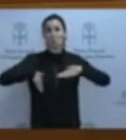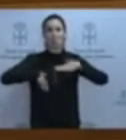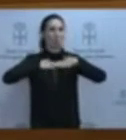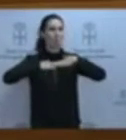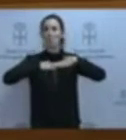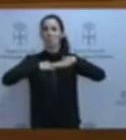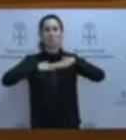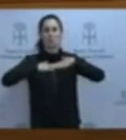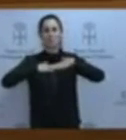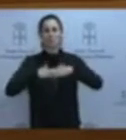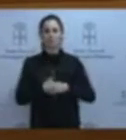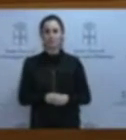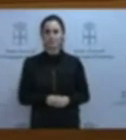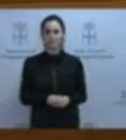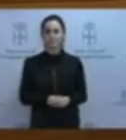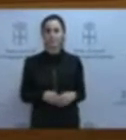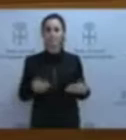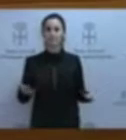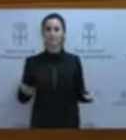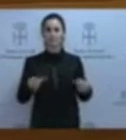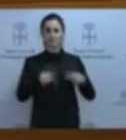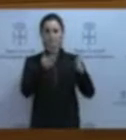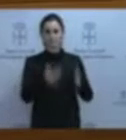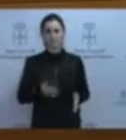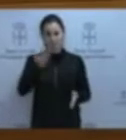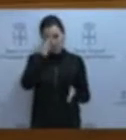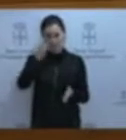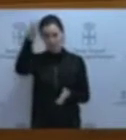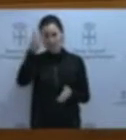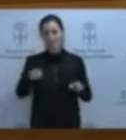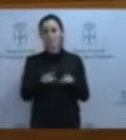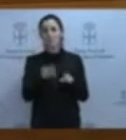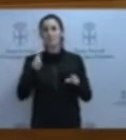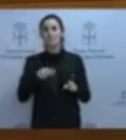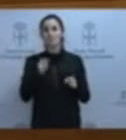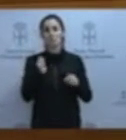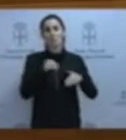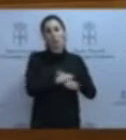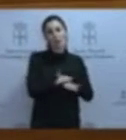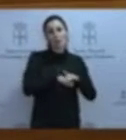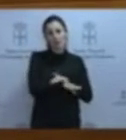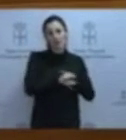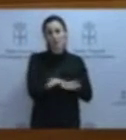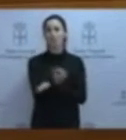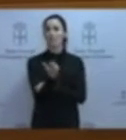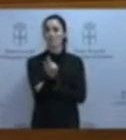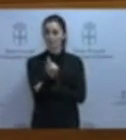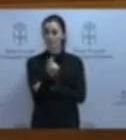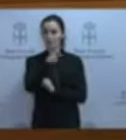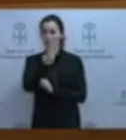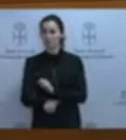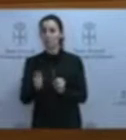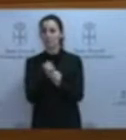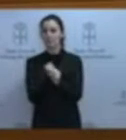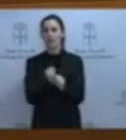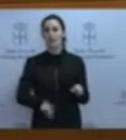máximos. Y ustedes imagínense la hucha del cerdito en la que un trabajador con la edad de